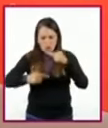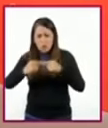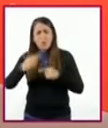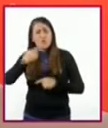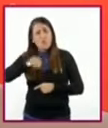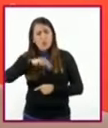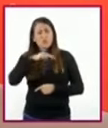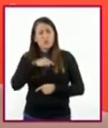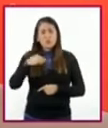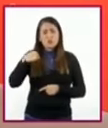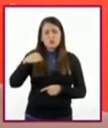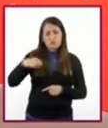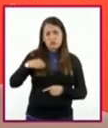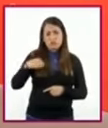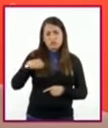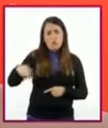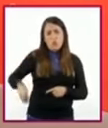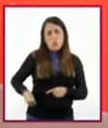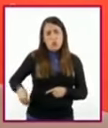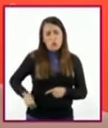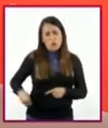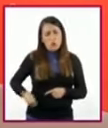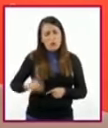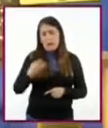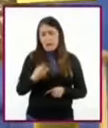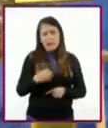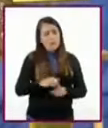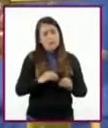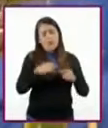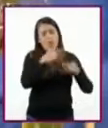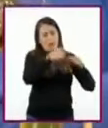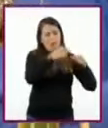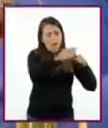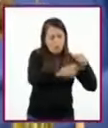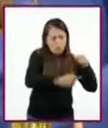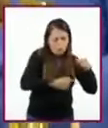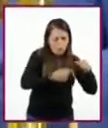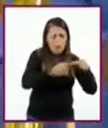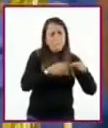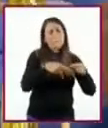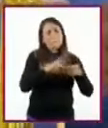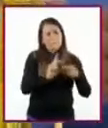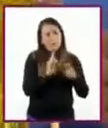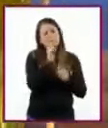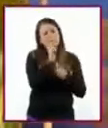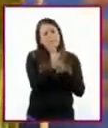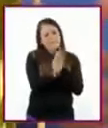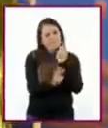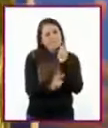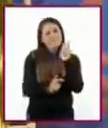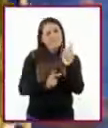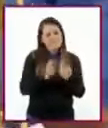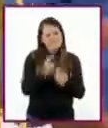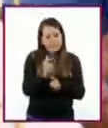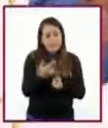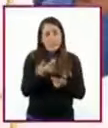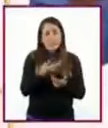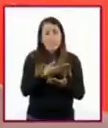y que se seguirán dando en la naturaleza, pero con una mayor lentitud, lo que trae consigo grandes